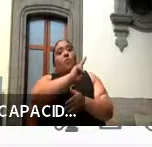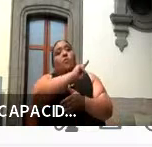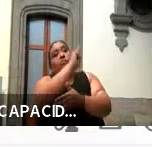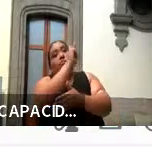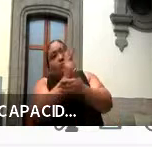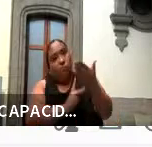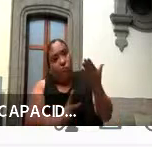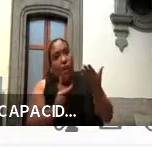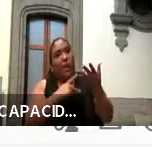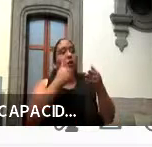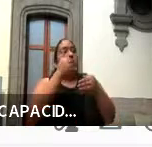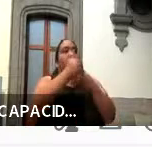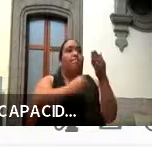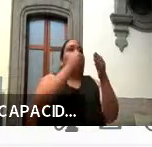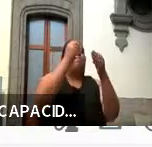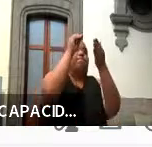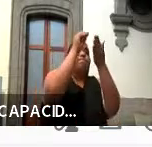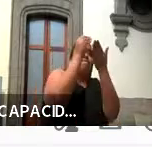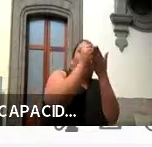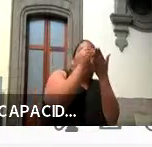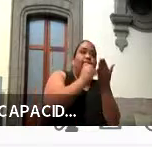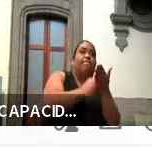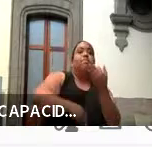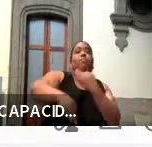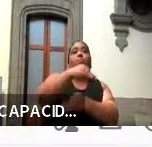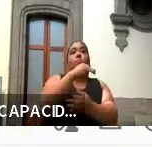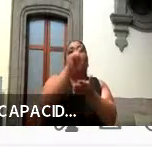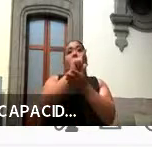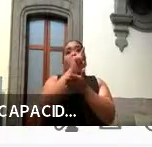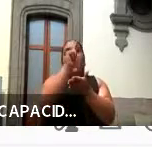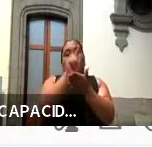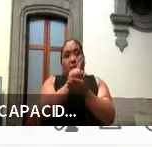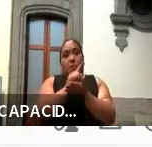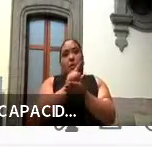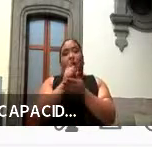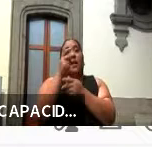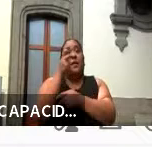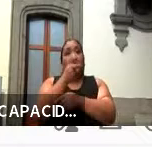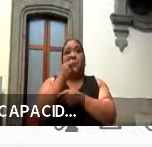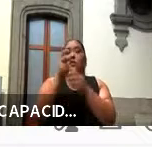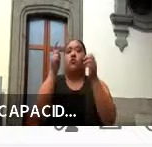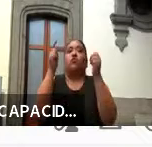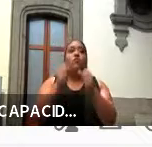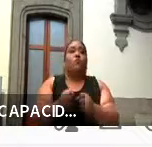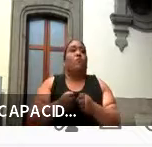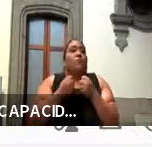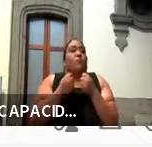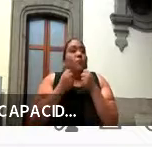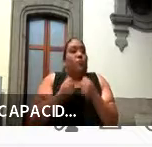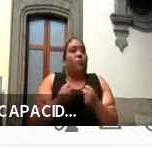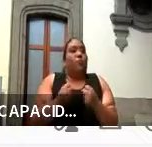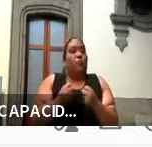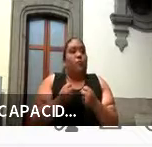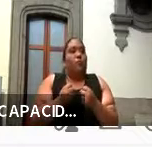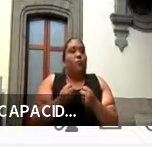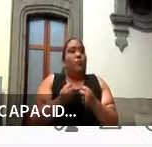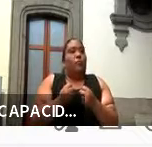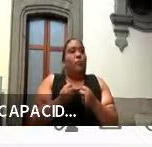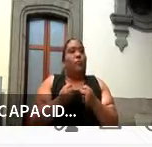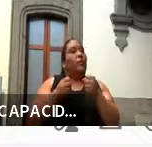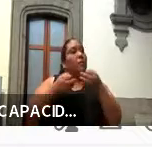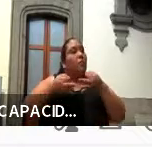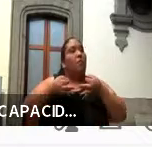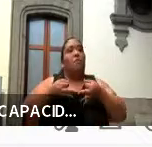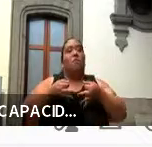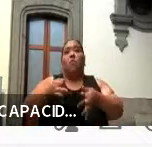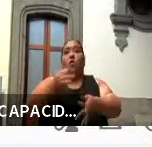política finalmente termina fortaleciendo y armonizando tanto a